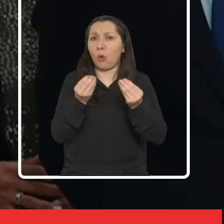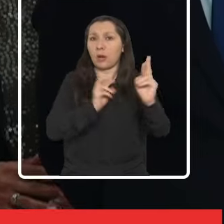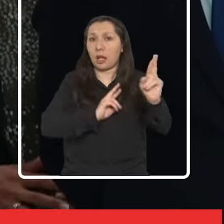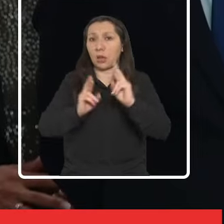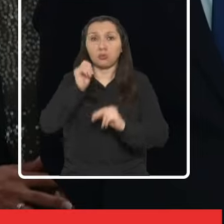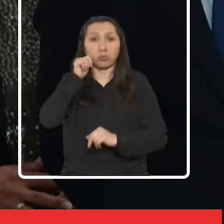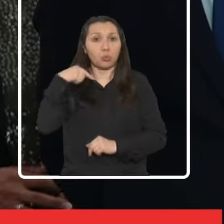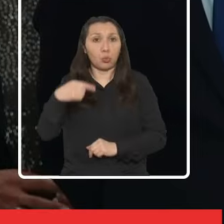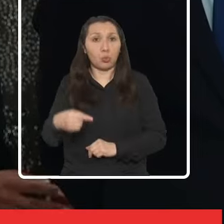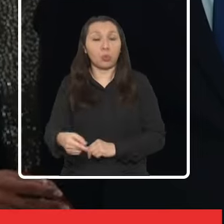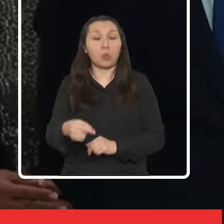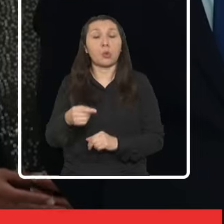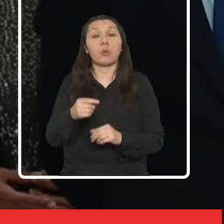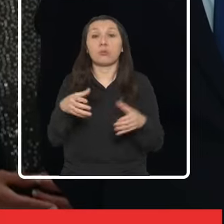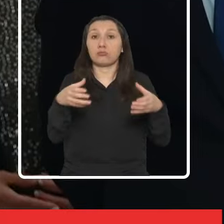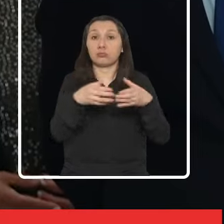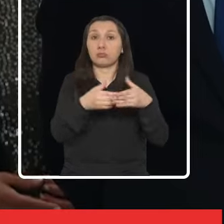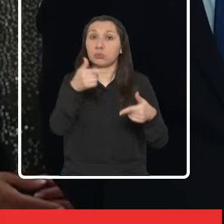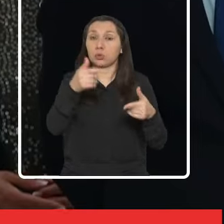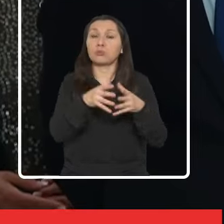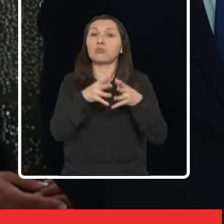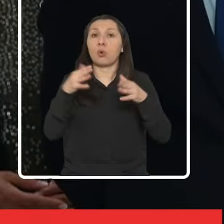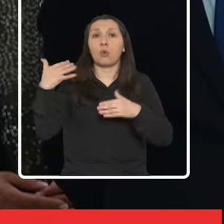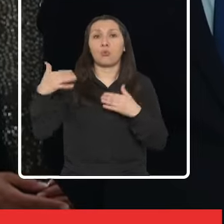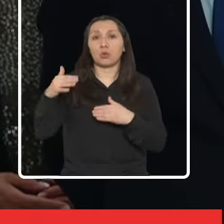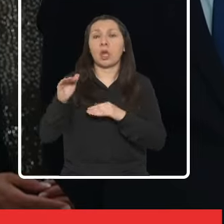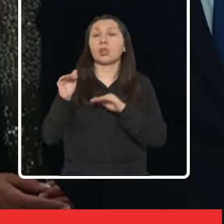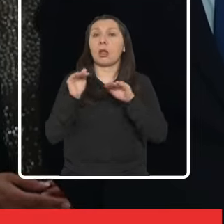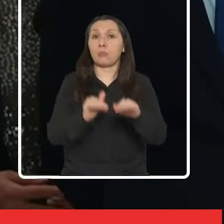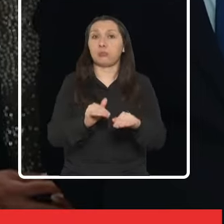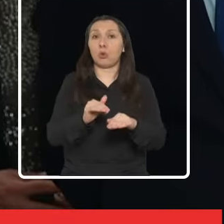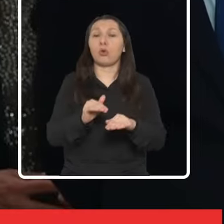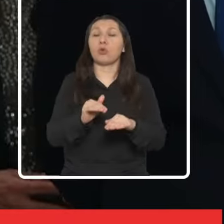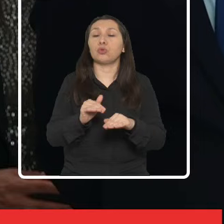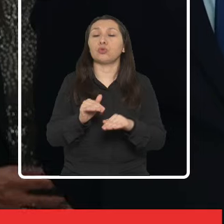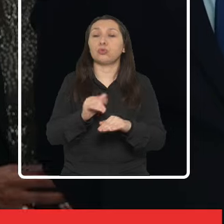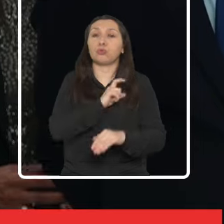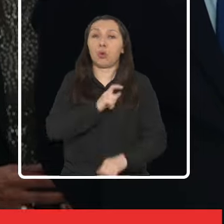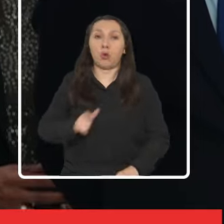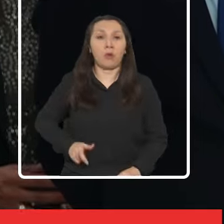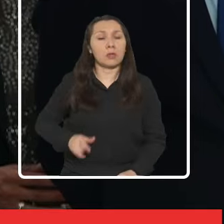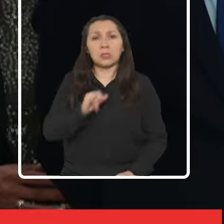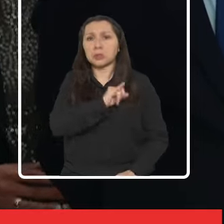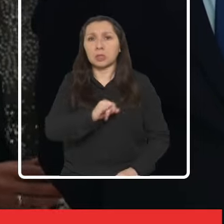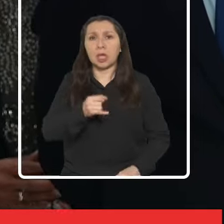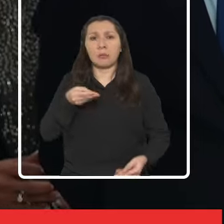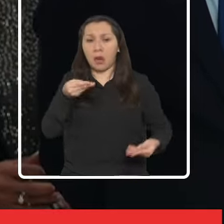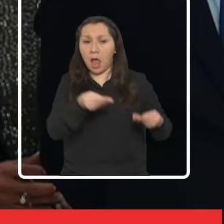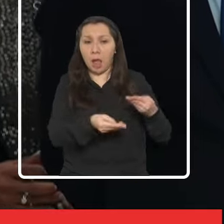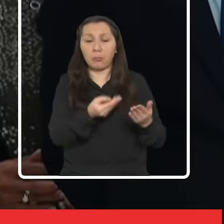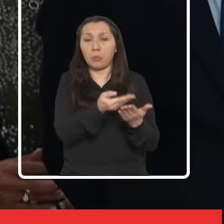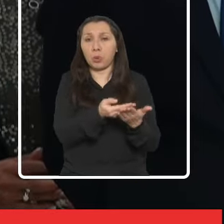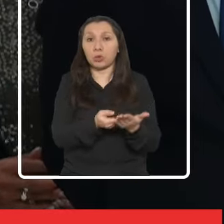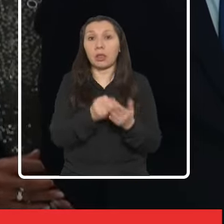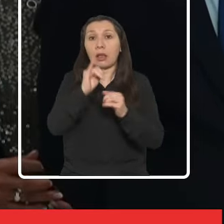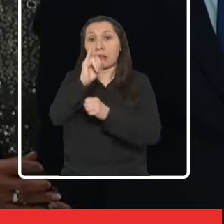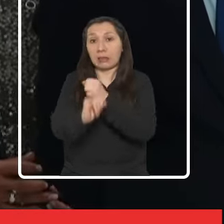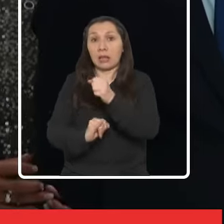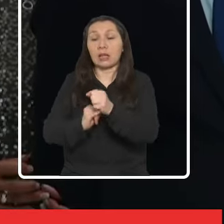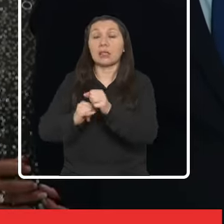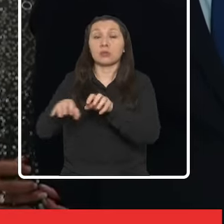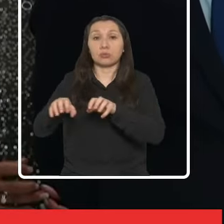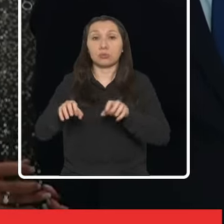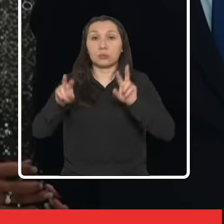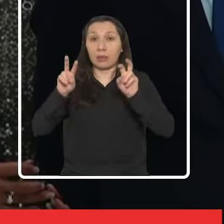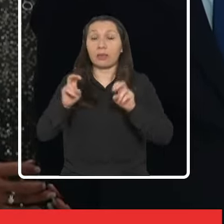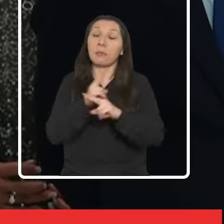en lo cotidiano, han sido un partido importante para la sustentación del gobierno, con permanentes aportes, y en el punto de política internacional,